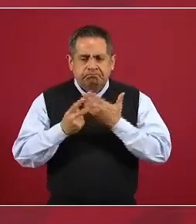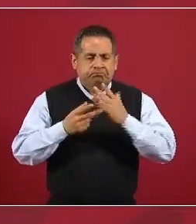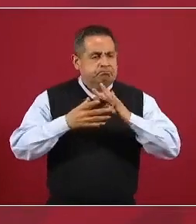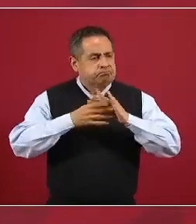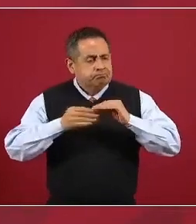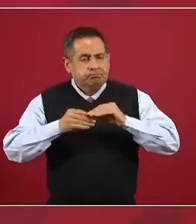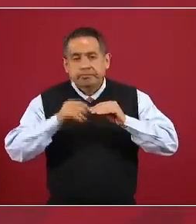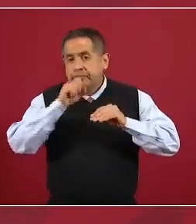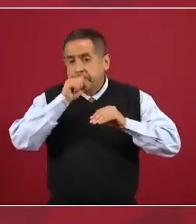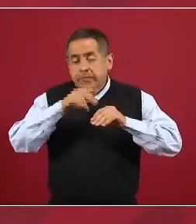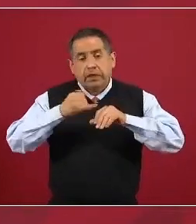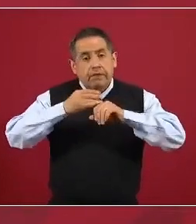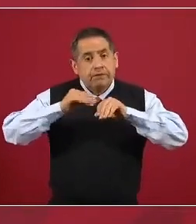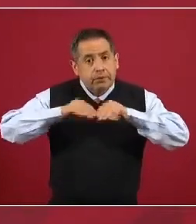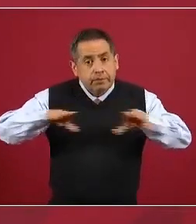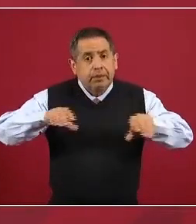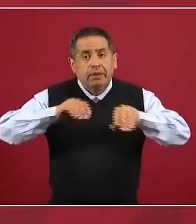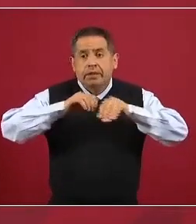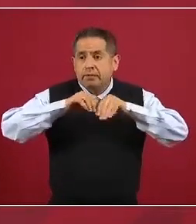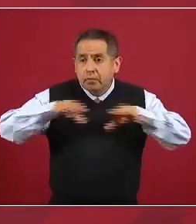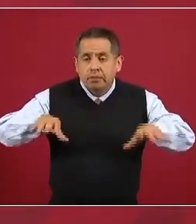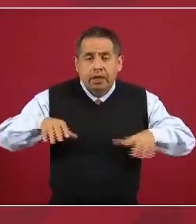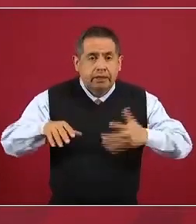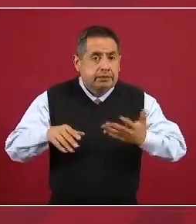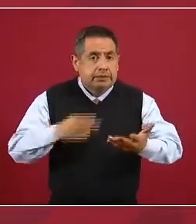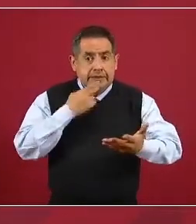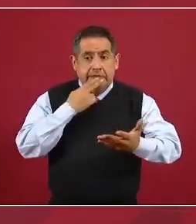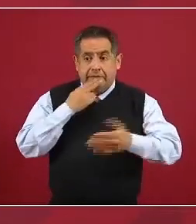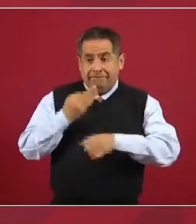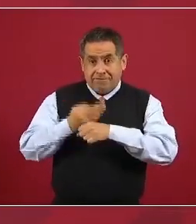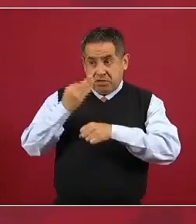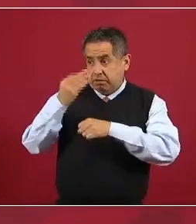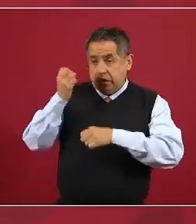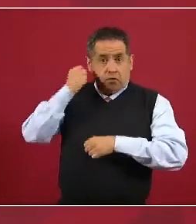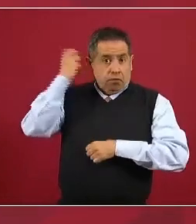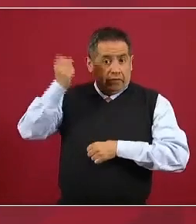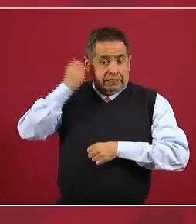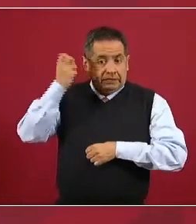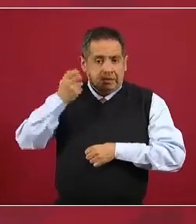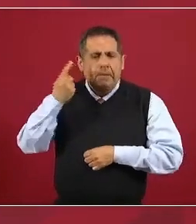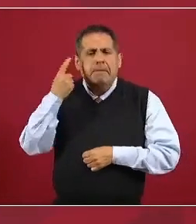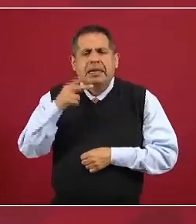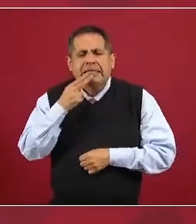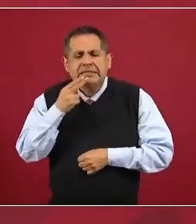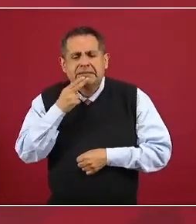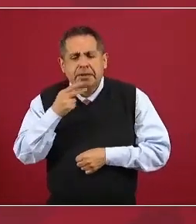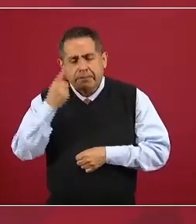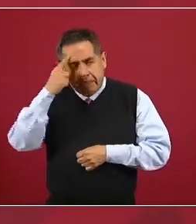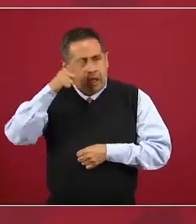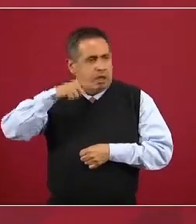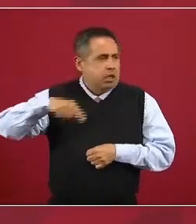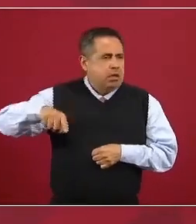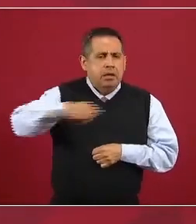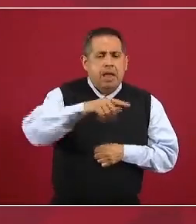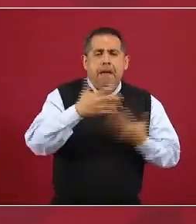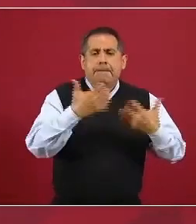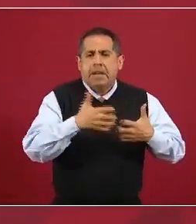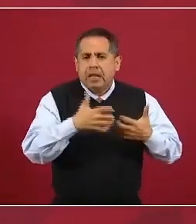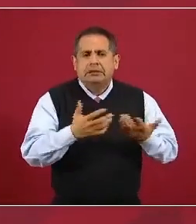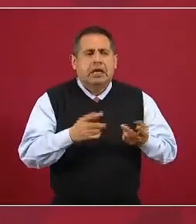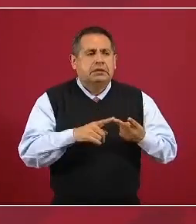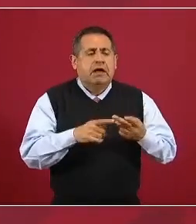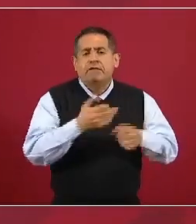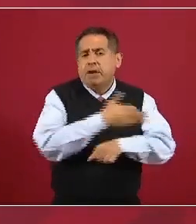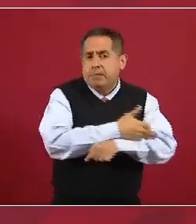información, porque creemos que esta conferencia puede servir muy bien para que empresas, familias y